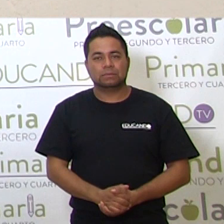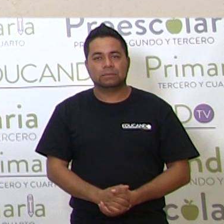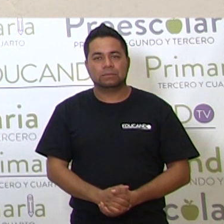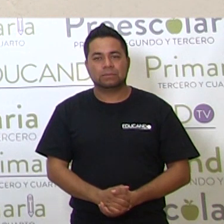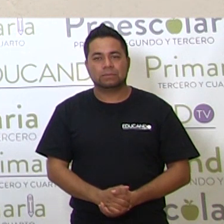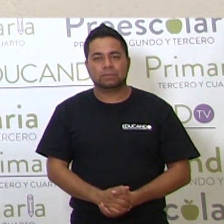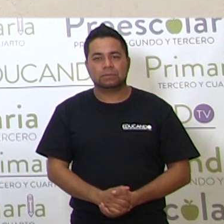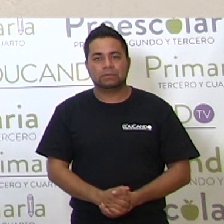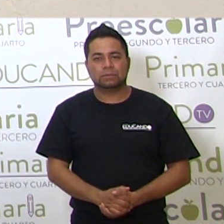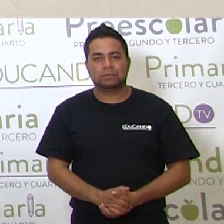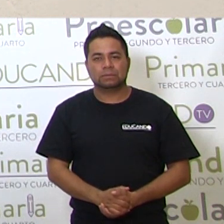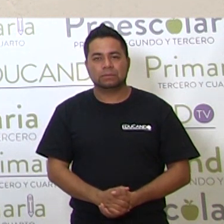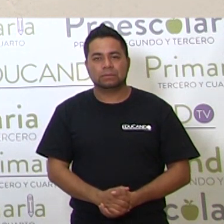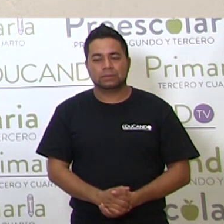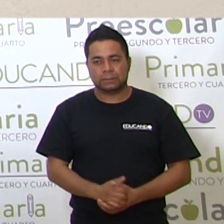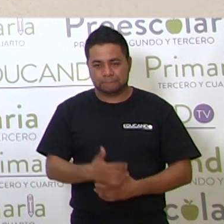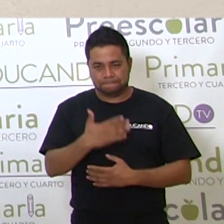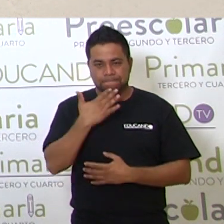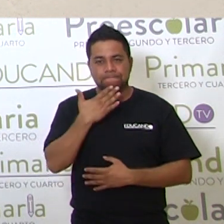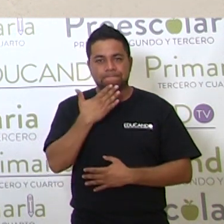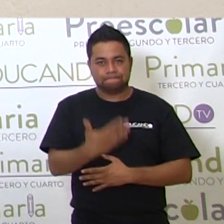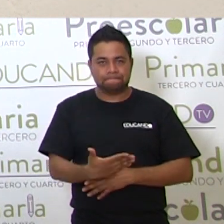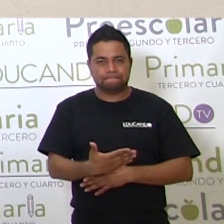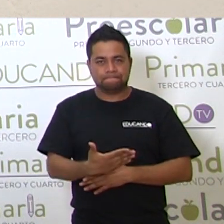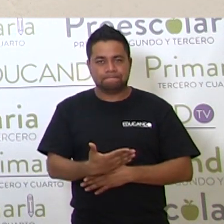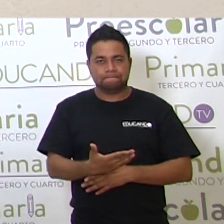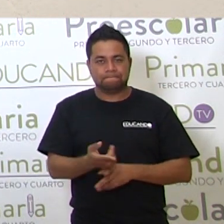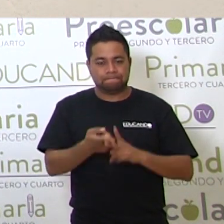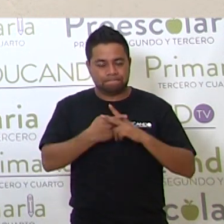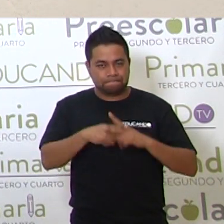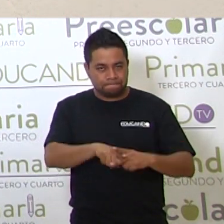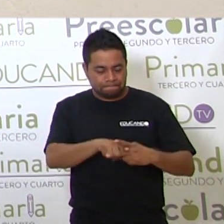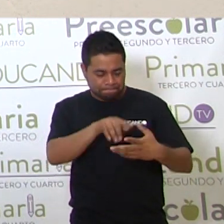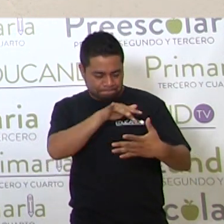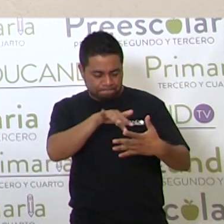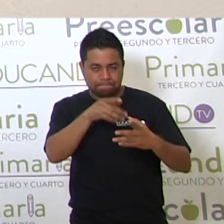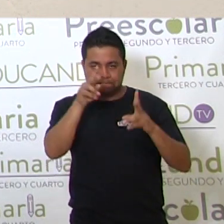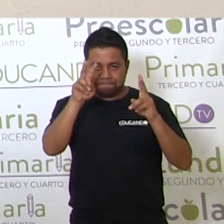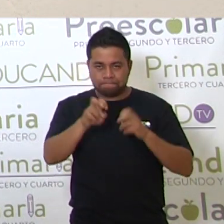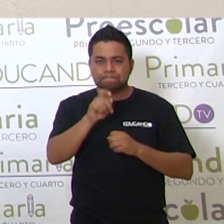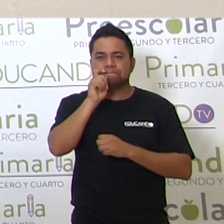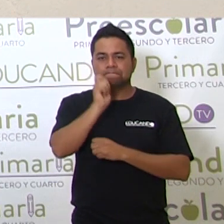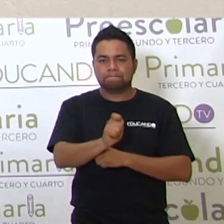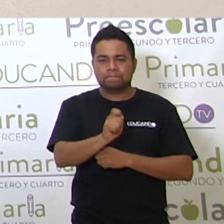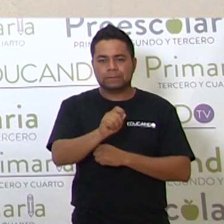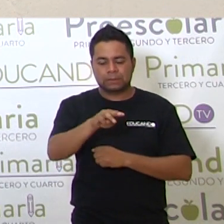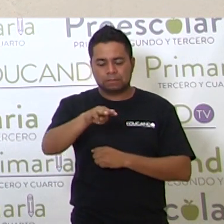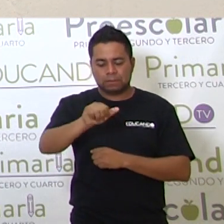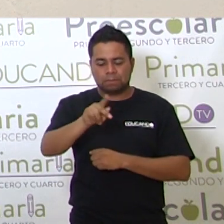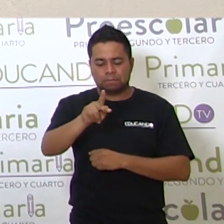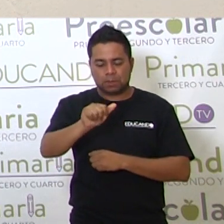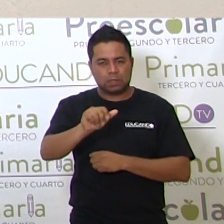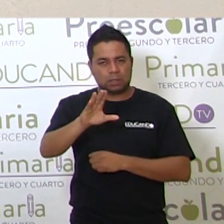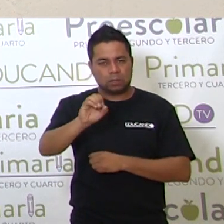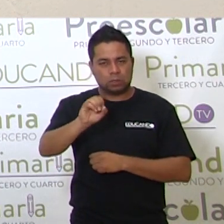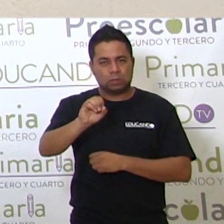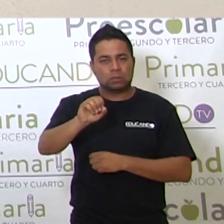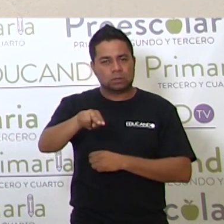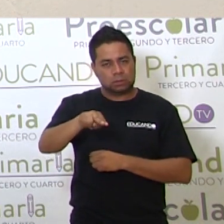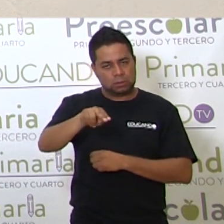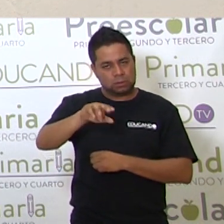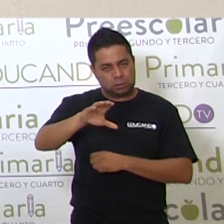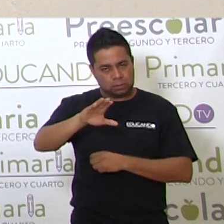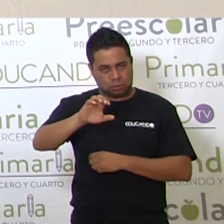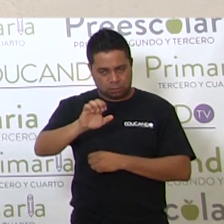a adentrarnos en nuestro tema, que es elaborar un mapa conceptual. Y para